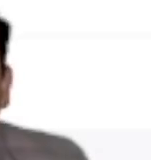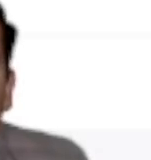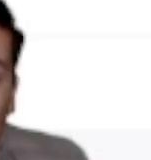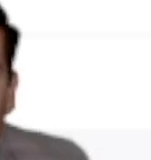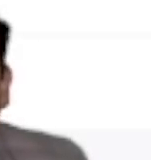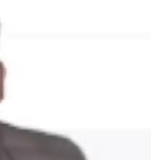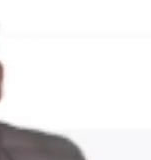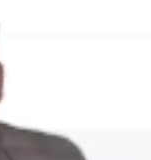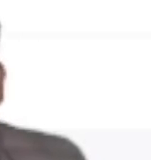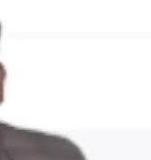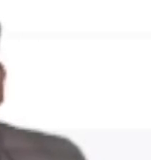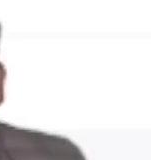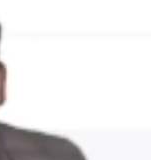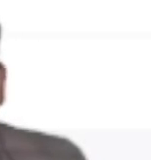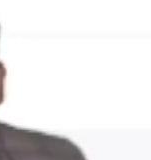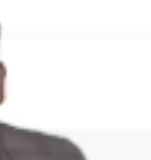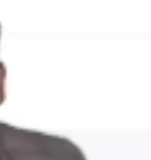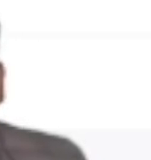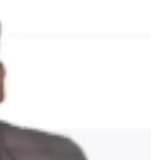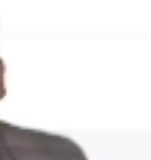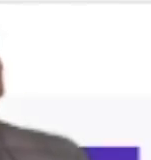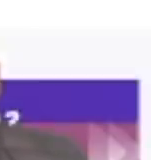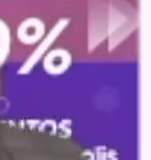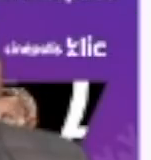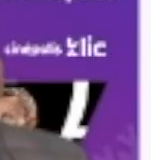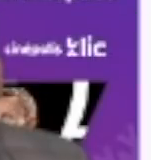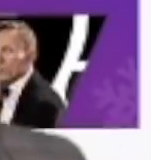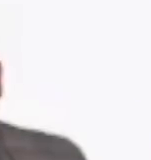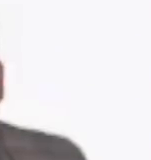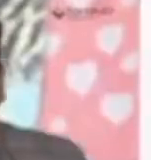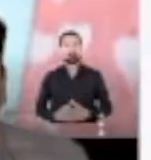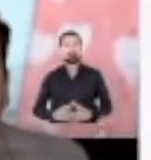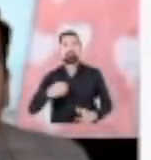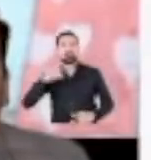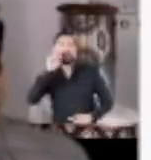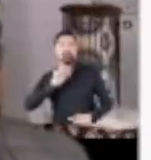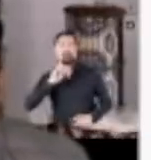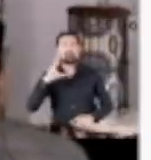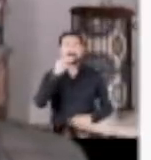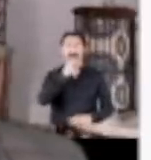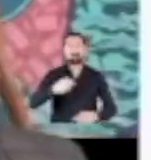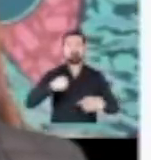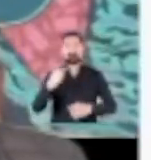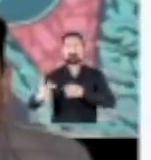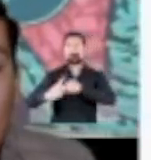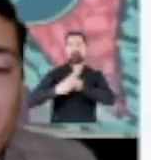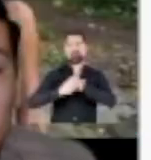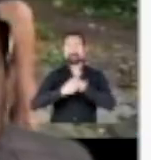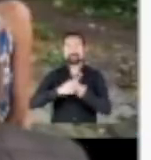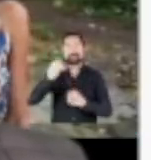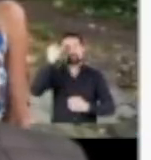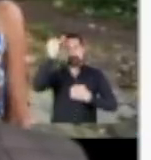el dormitorio de la reina Isabel mientras ella dormía en el palacio de Buckingham. El